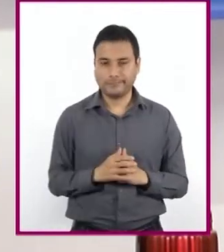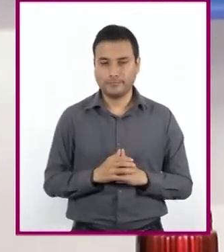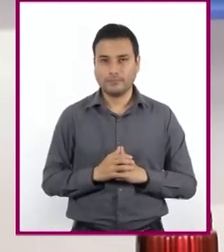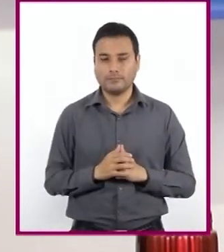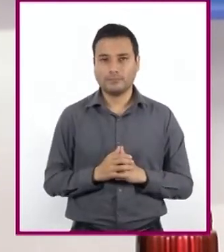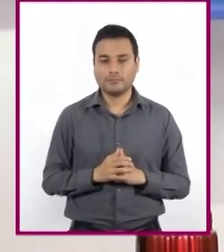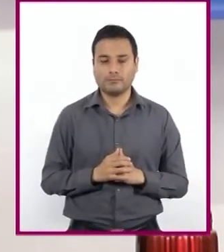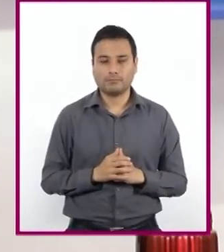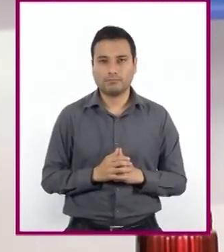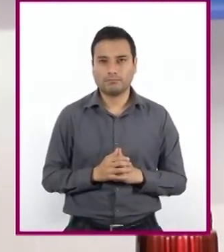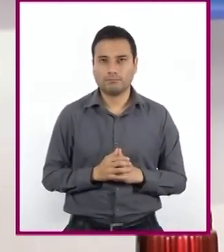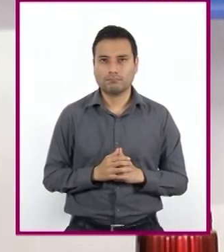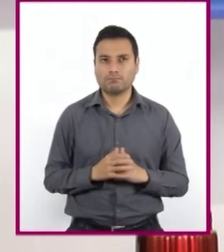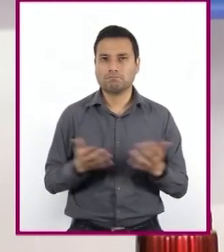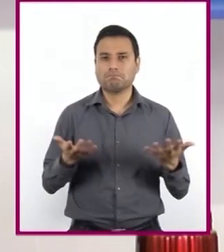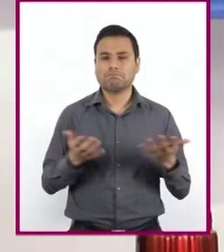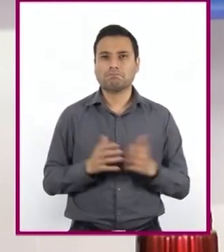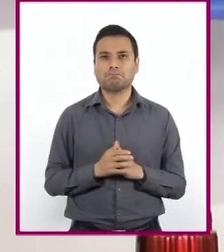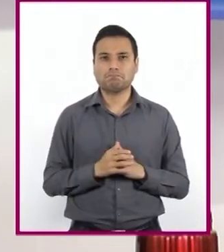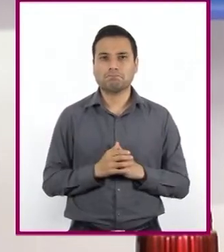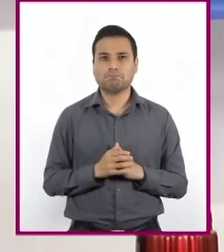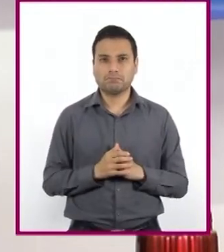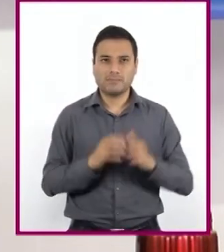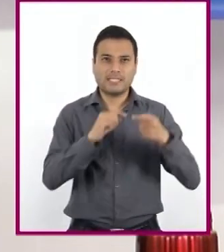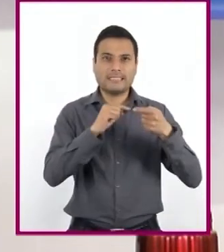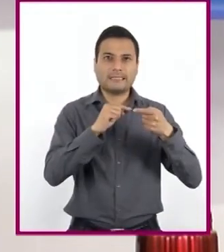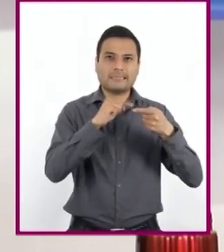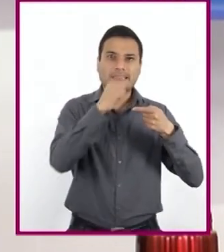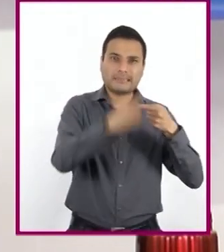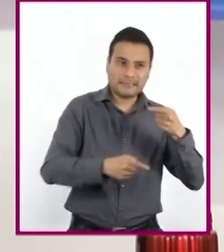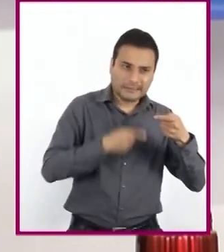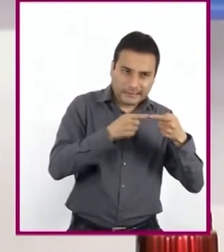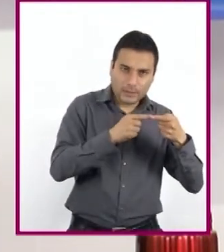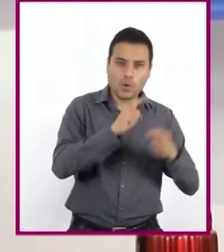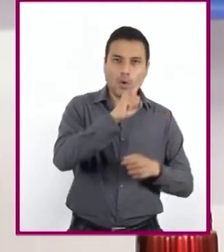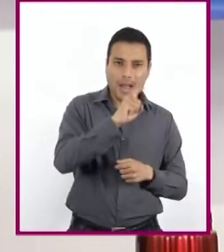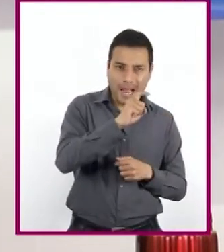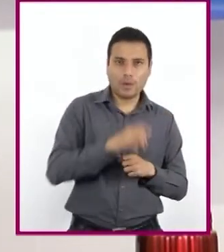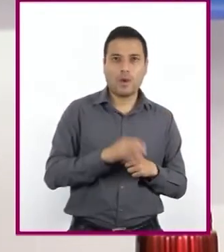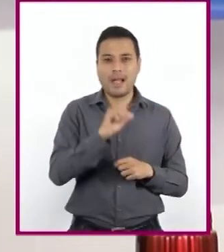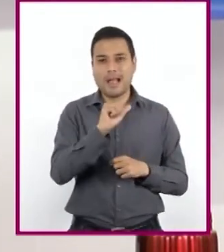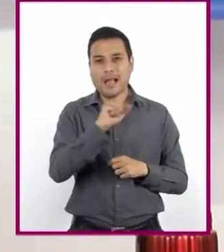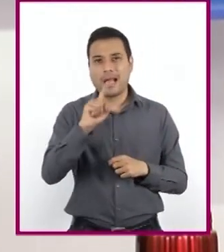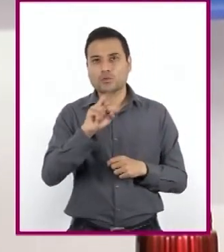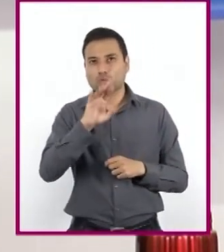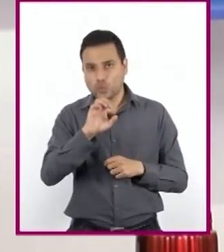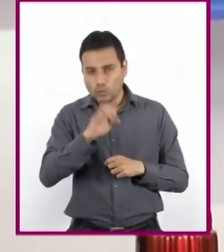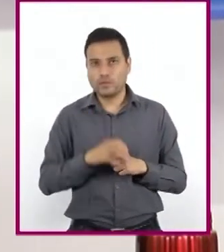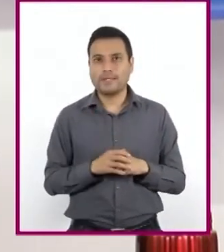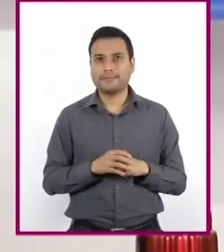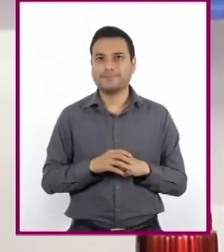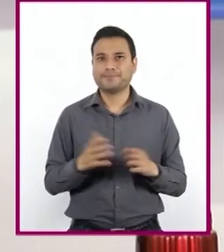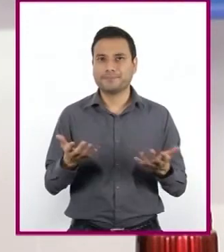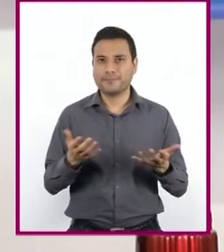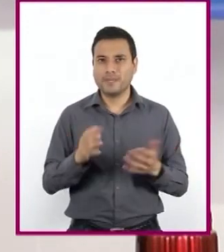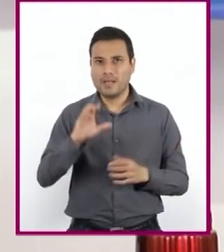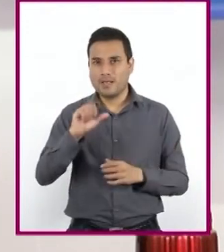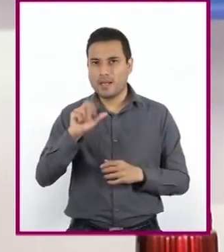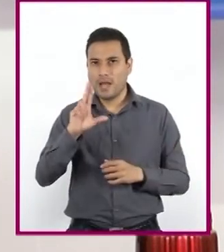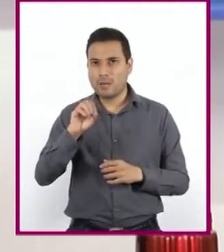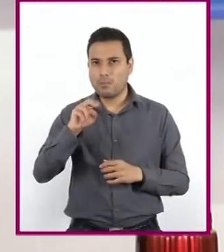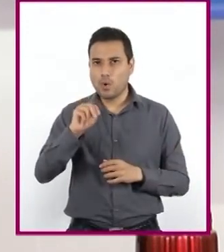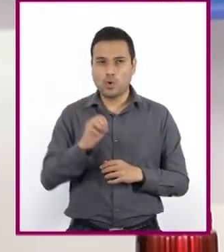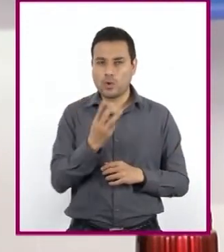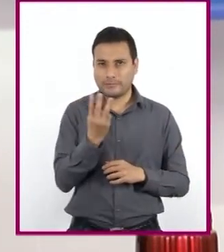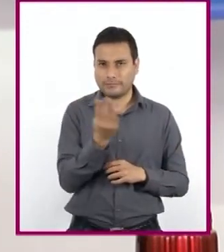punto coinciden los elementos de cada ciclo? ¿Y qué pasaría si quitamos uno de los elementos de alguno de